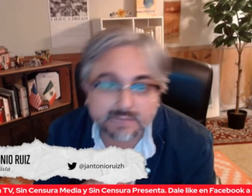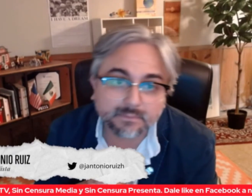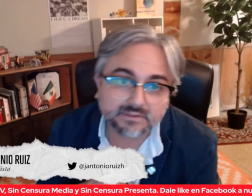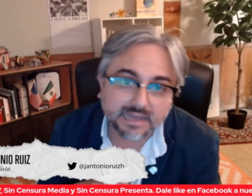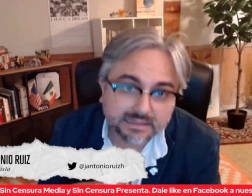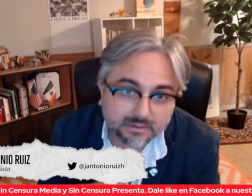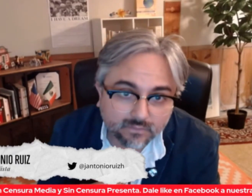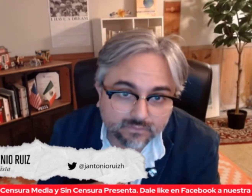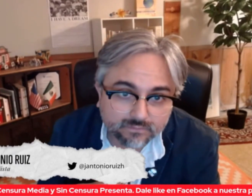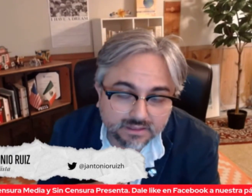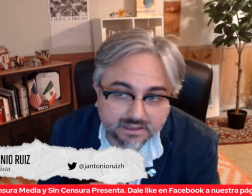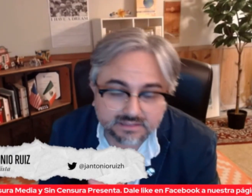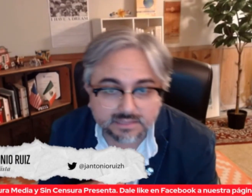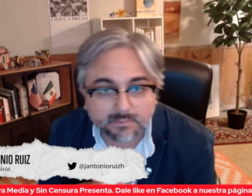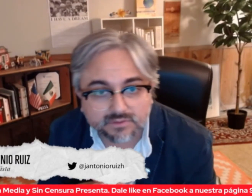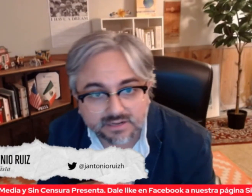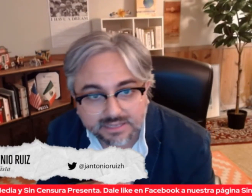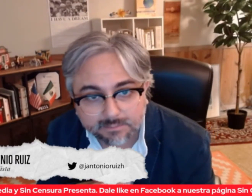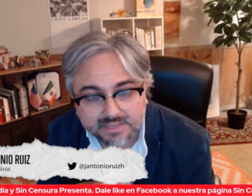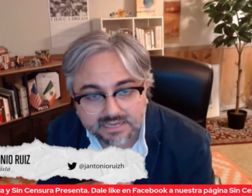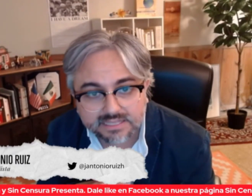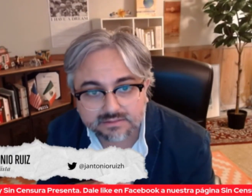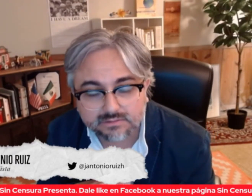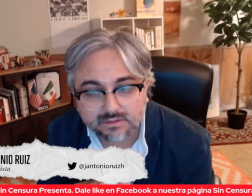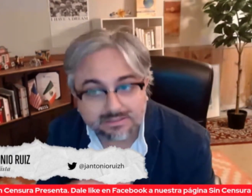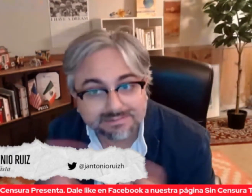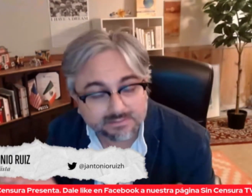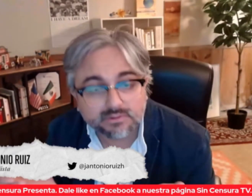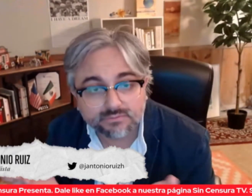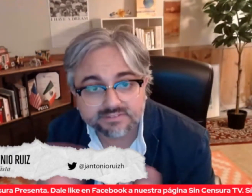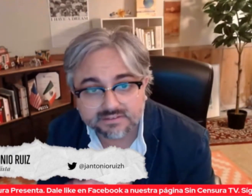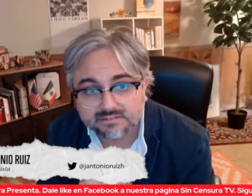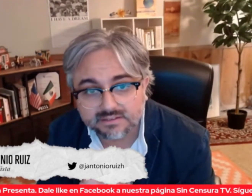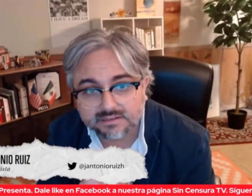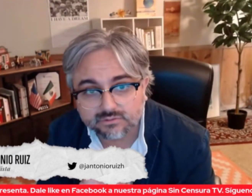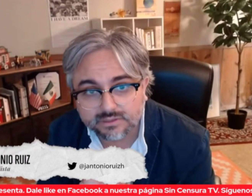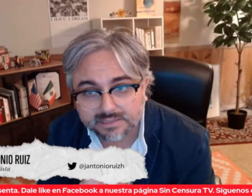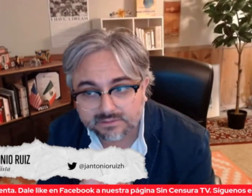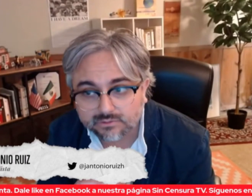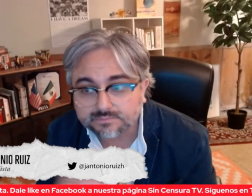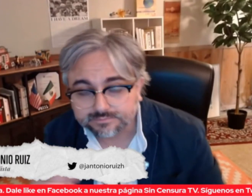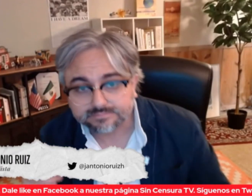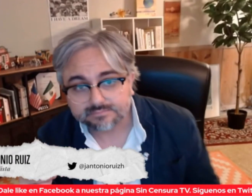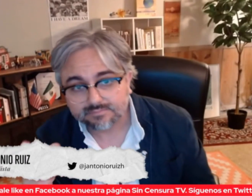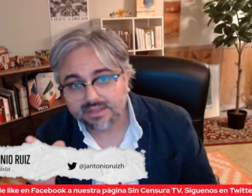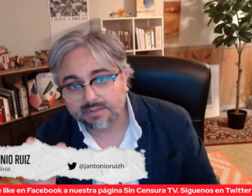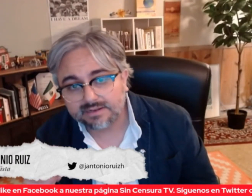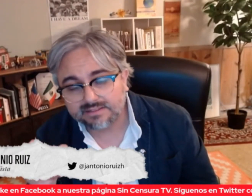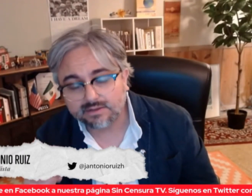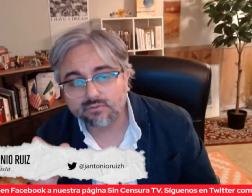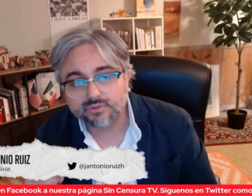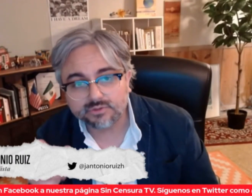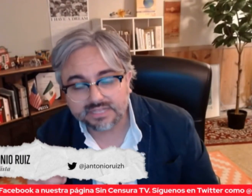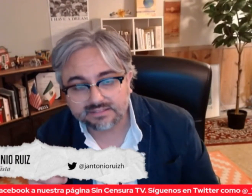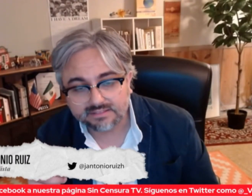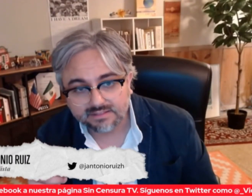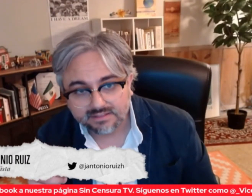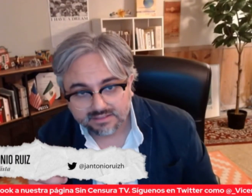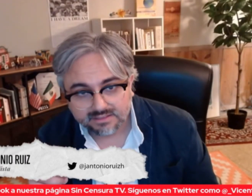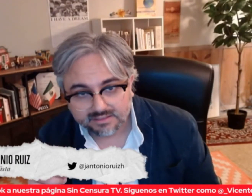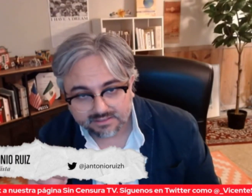en tiempos de Calderón, en tiempos de Enrique Peña Nieto? Va a ser muy difícil llenar estos zapatos al hablar de esa